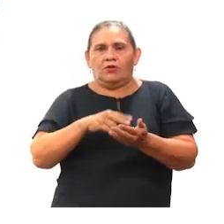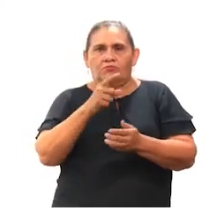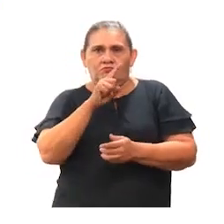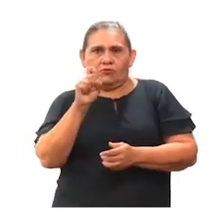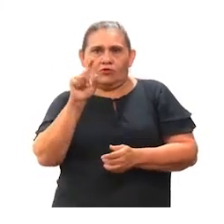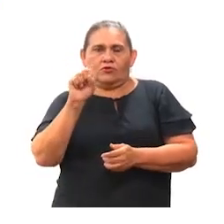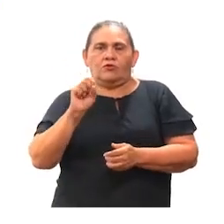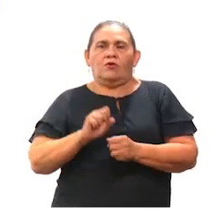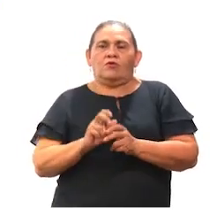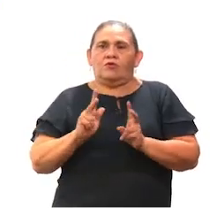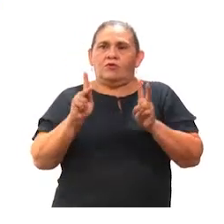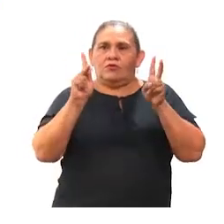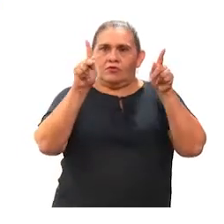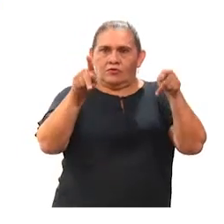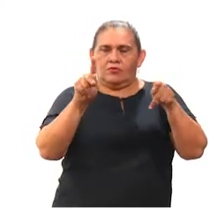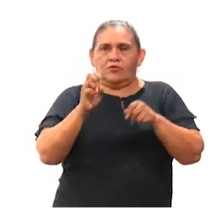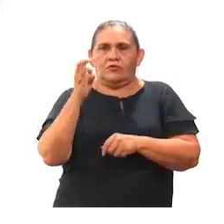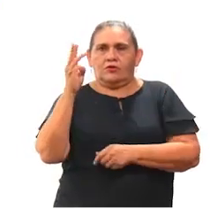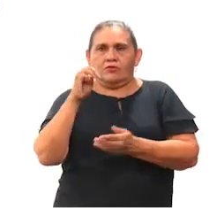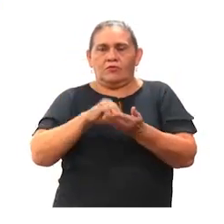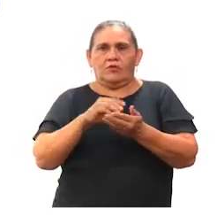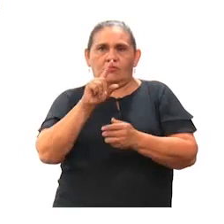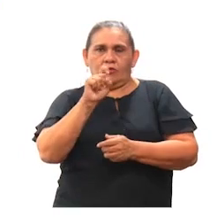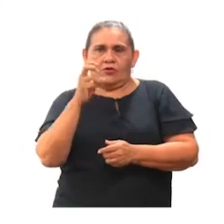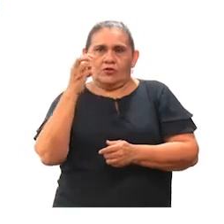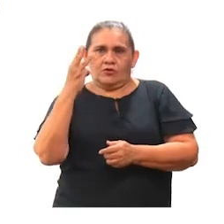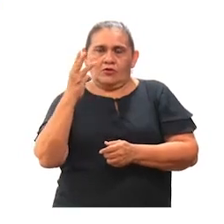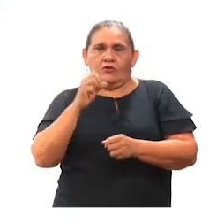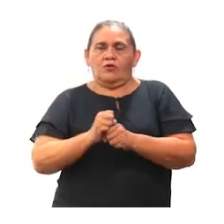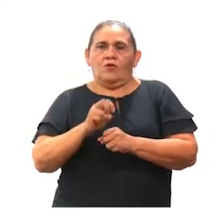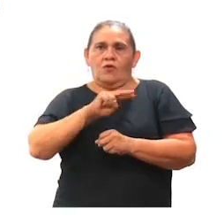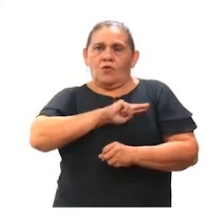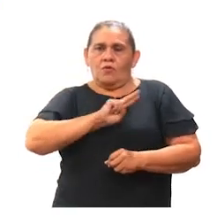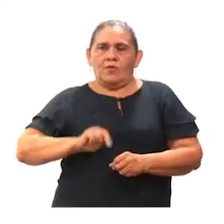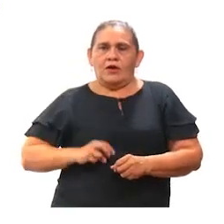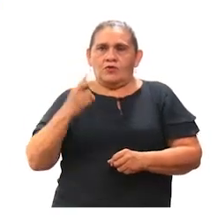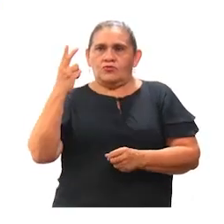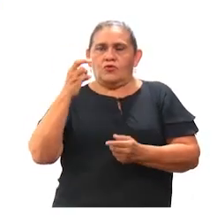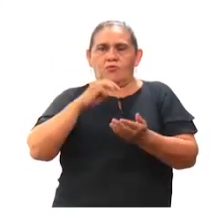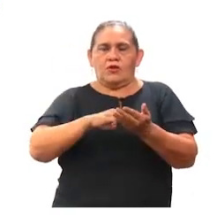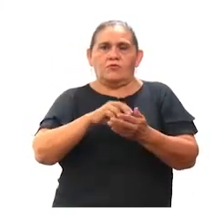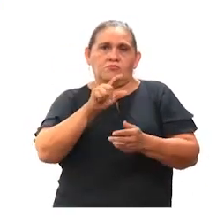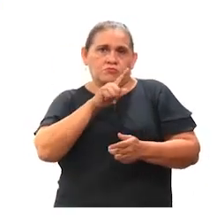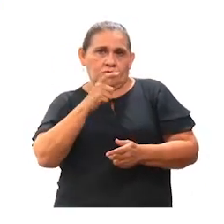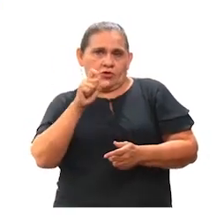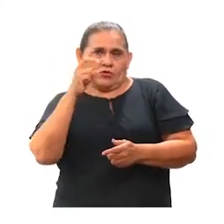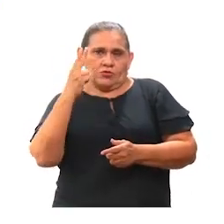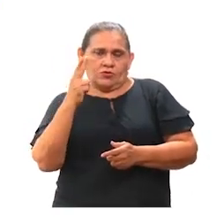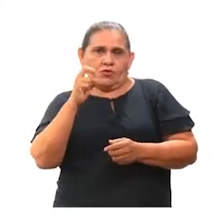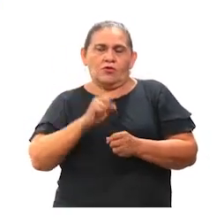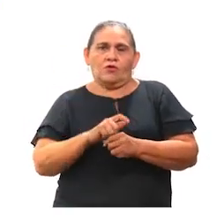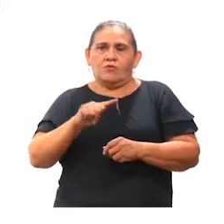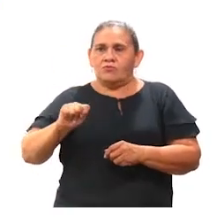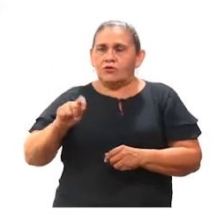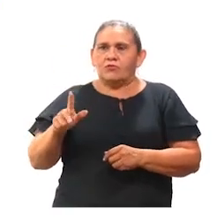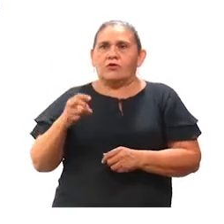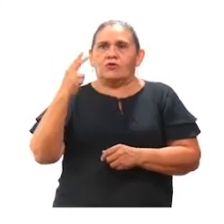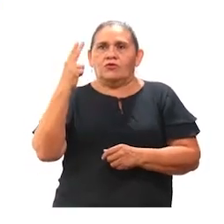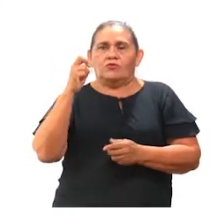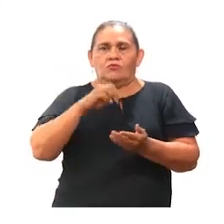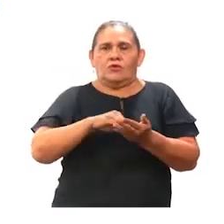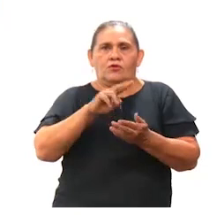4.667, Progreso 3.103, Umán 2.706, Tizimín